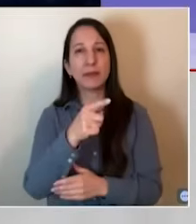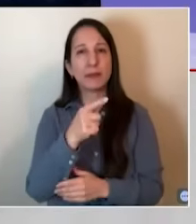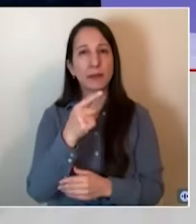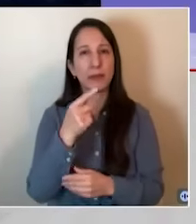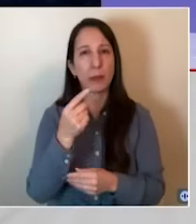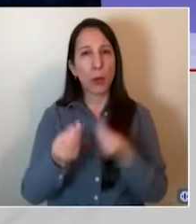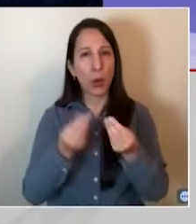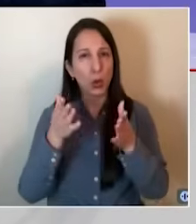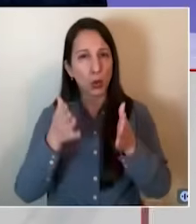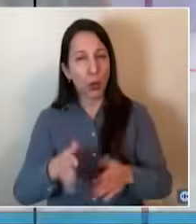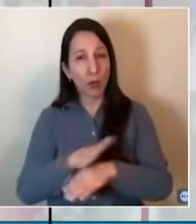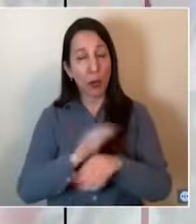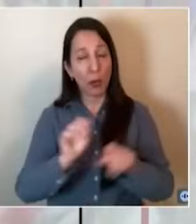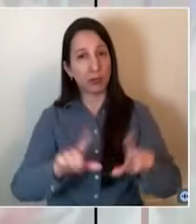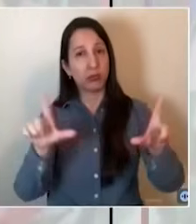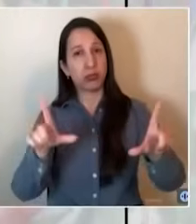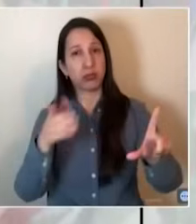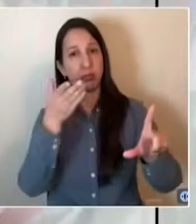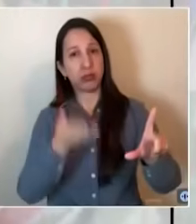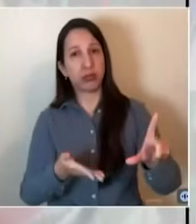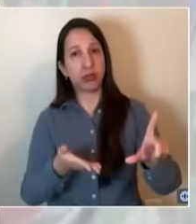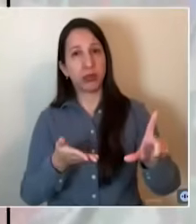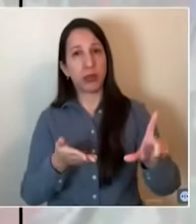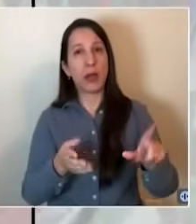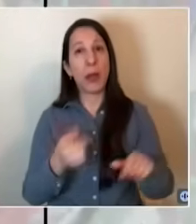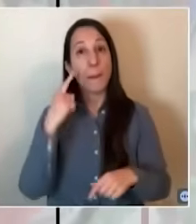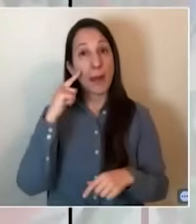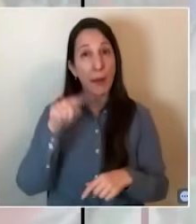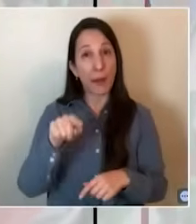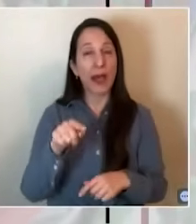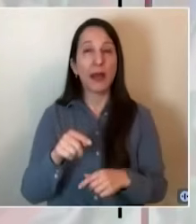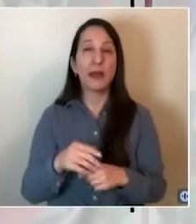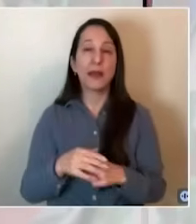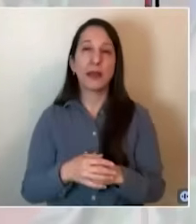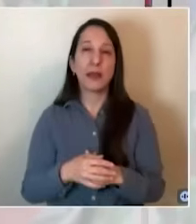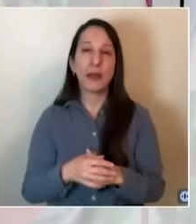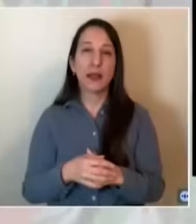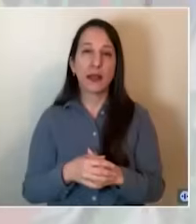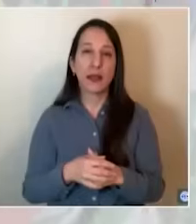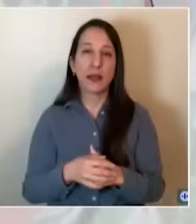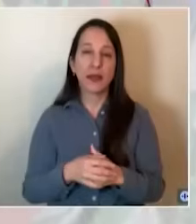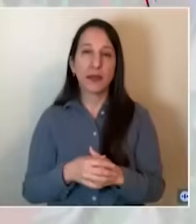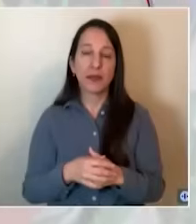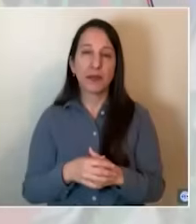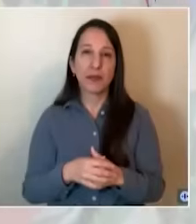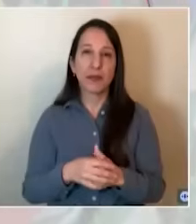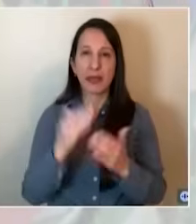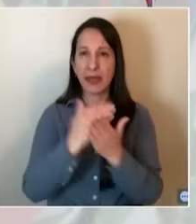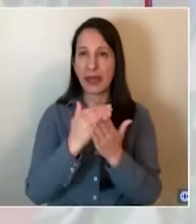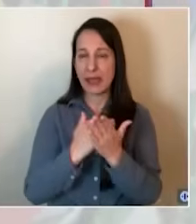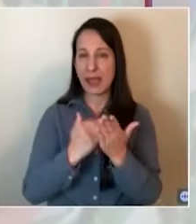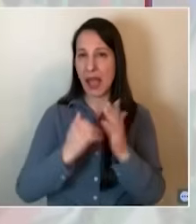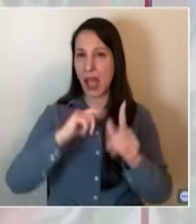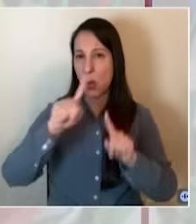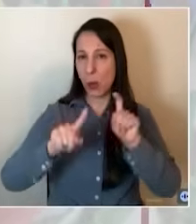la pantalla inicial para ver un poco sobre esta encuesta de OPOL.